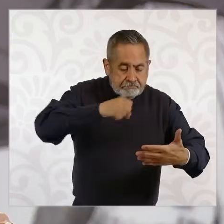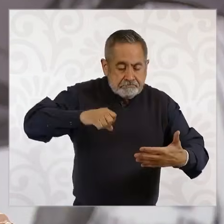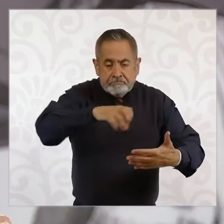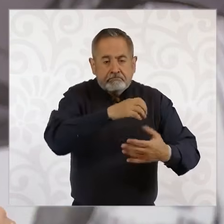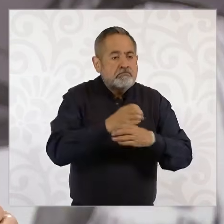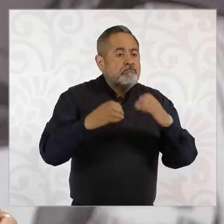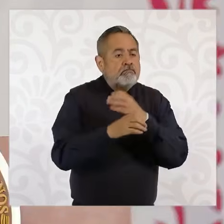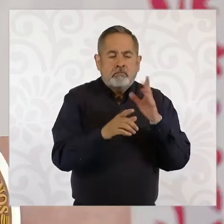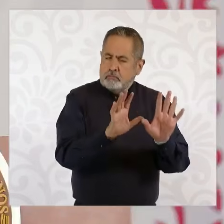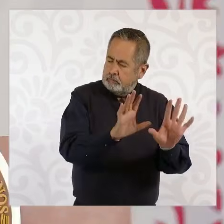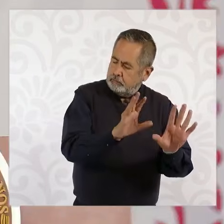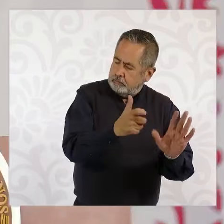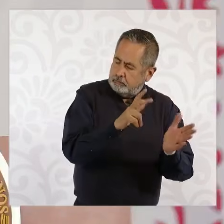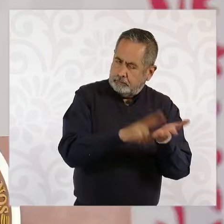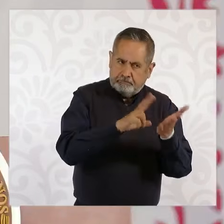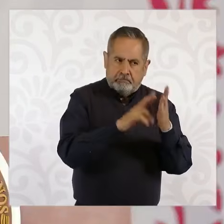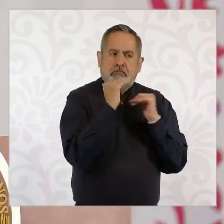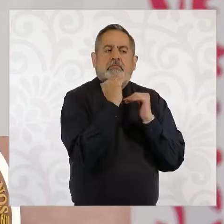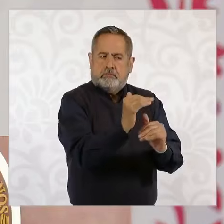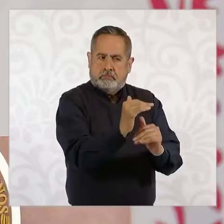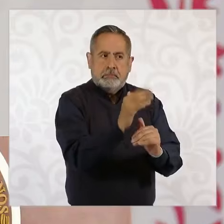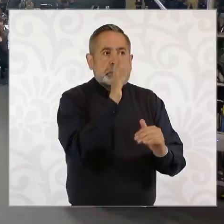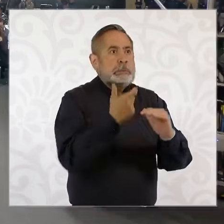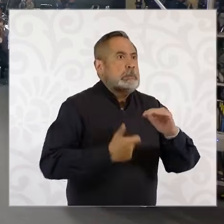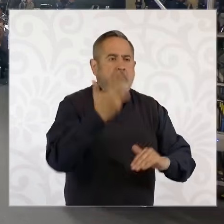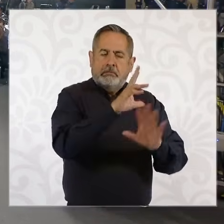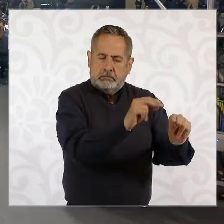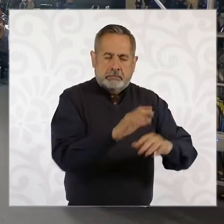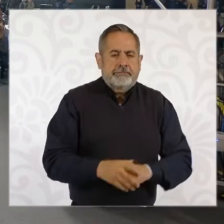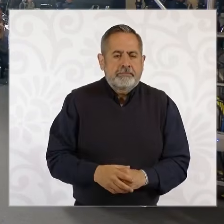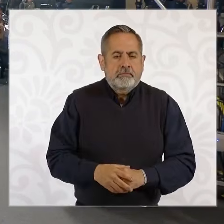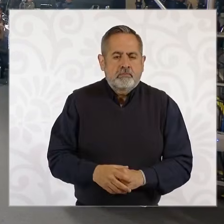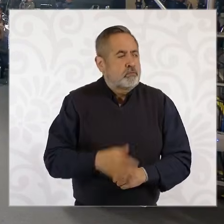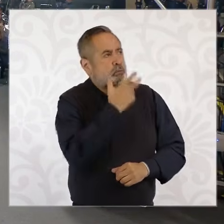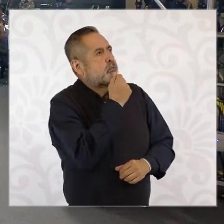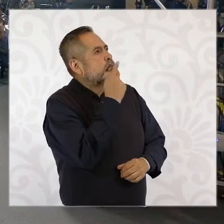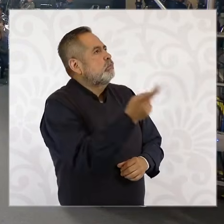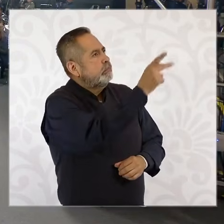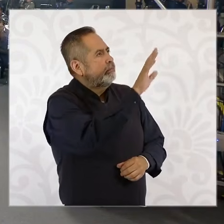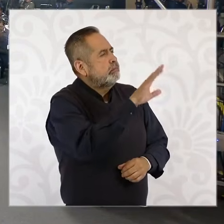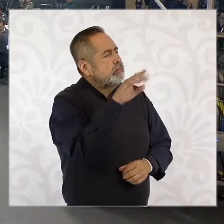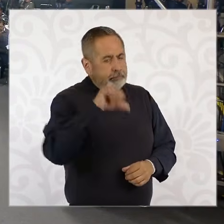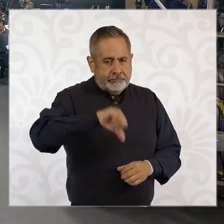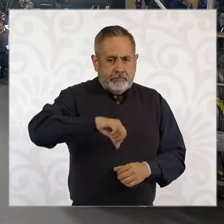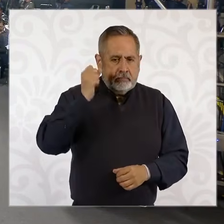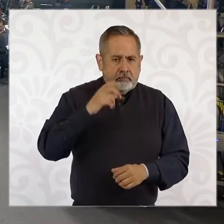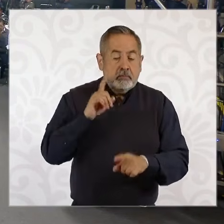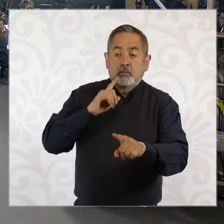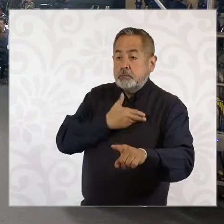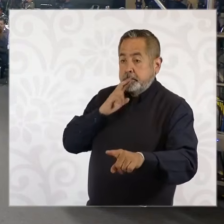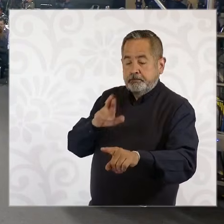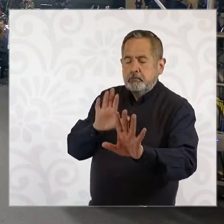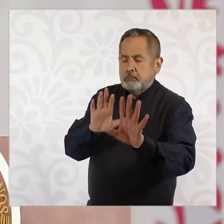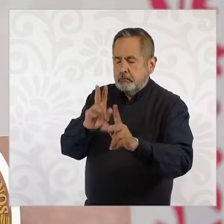precios accesibles para todas y todos los mexicanos. Presidenta, rápidamente sobre el tema expuesto esta mañana. Por